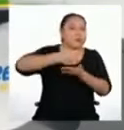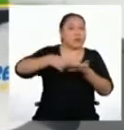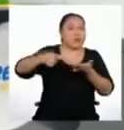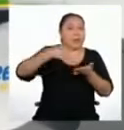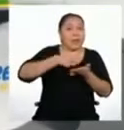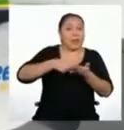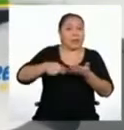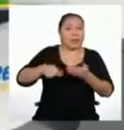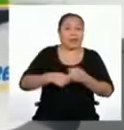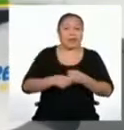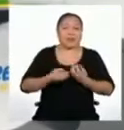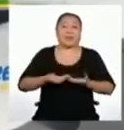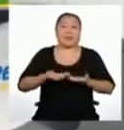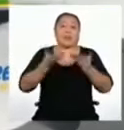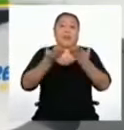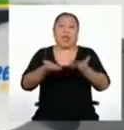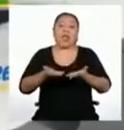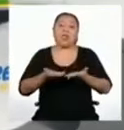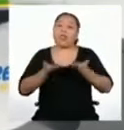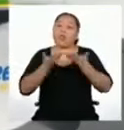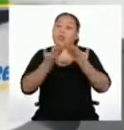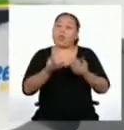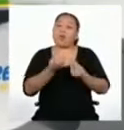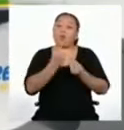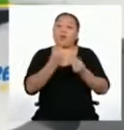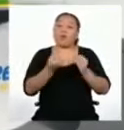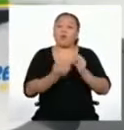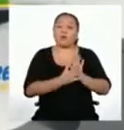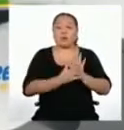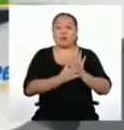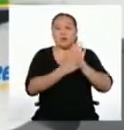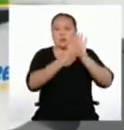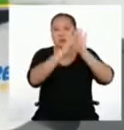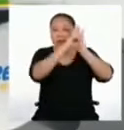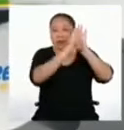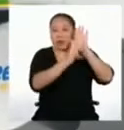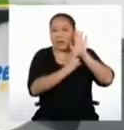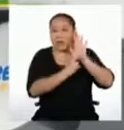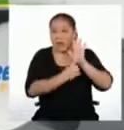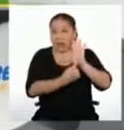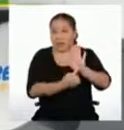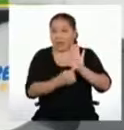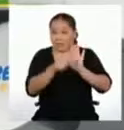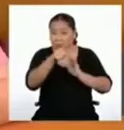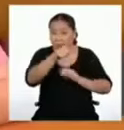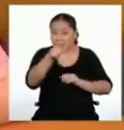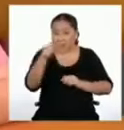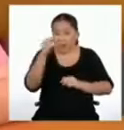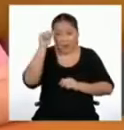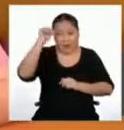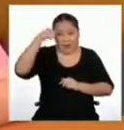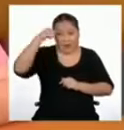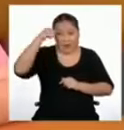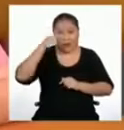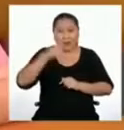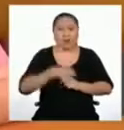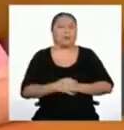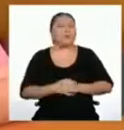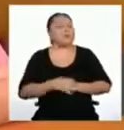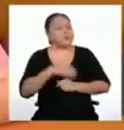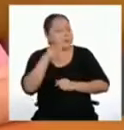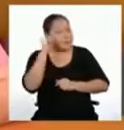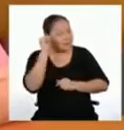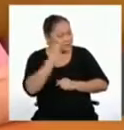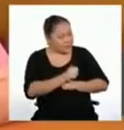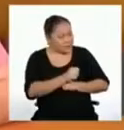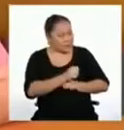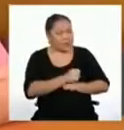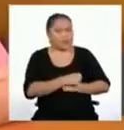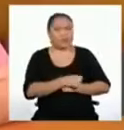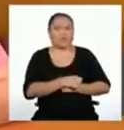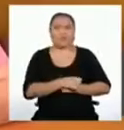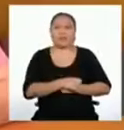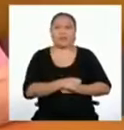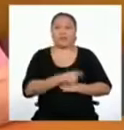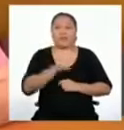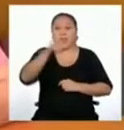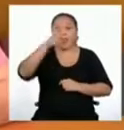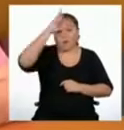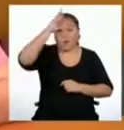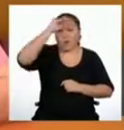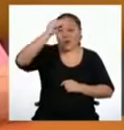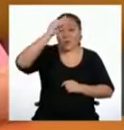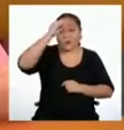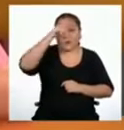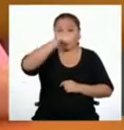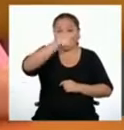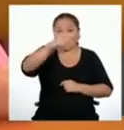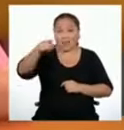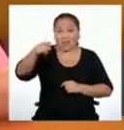muchas disposiciones del gobierno por esta situación de pandemia. ¿Ustedes también las recuerdan? Claro, Yanira, las chicas y